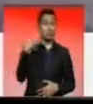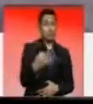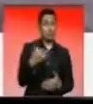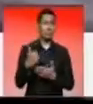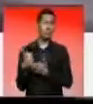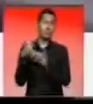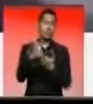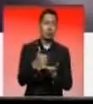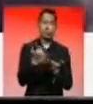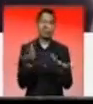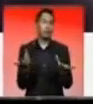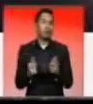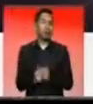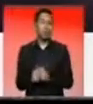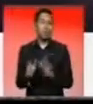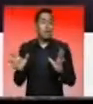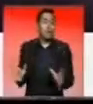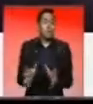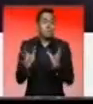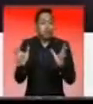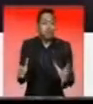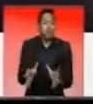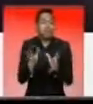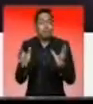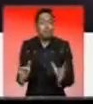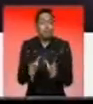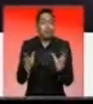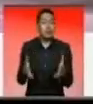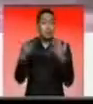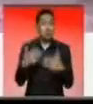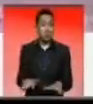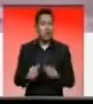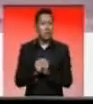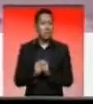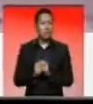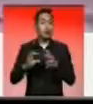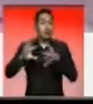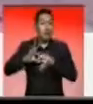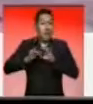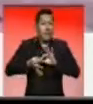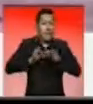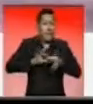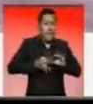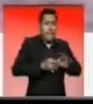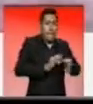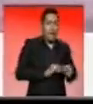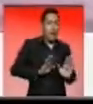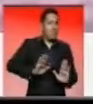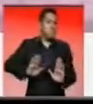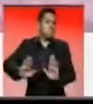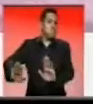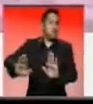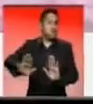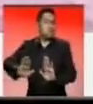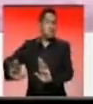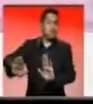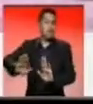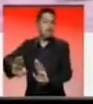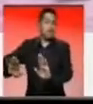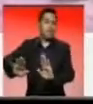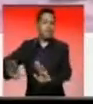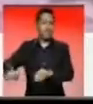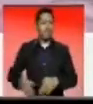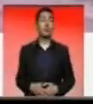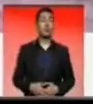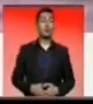lograron poner en el agua a una parte de las ballenas y formaron una cadena humana para impedir que vuelvan a encallar. Según expertos,